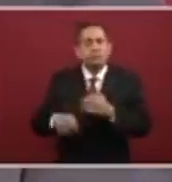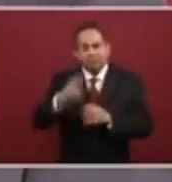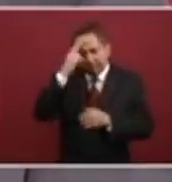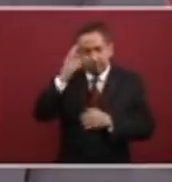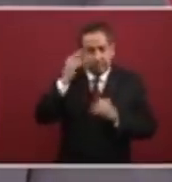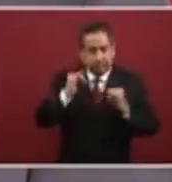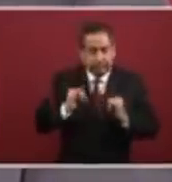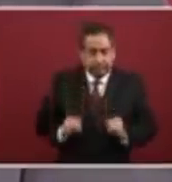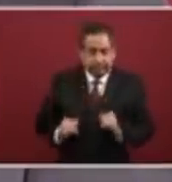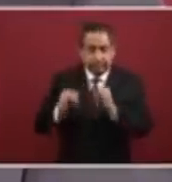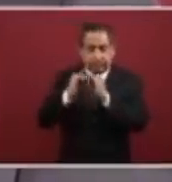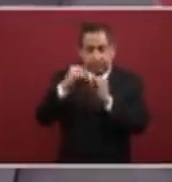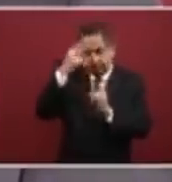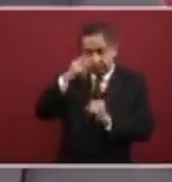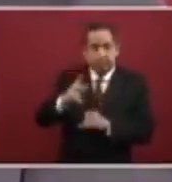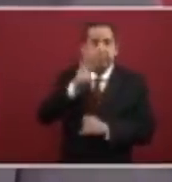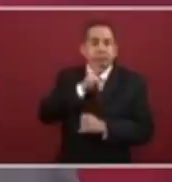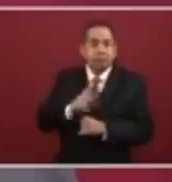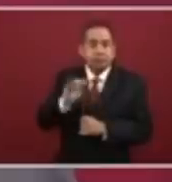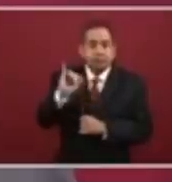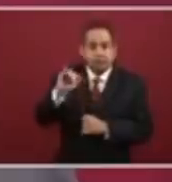Petróleo, que era ejemplar.